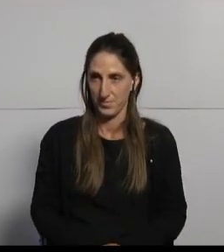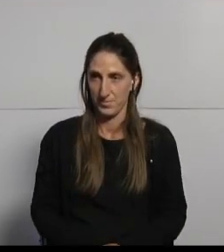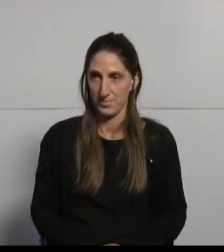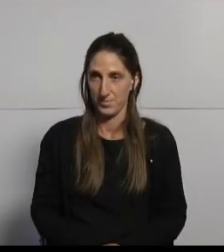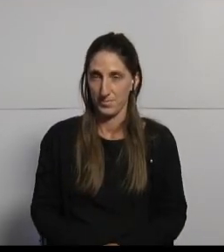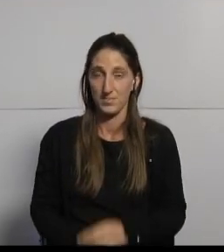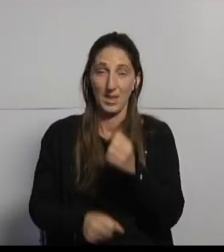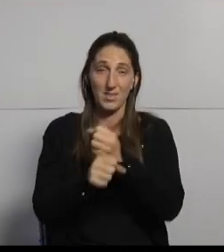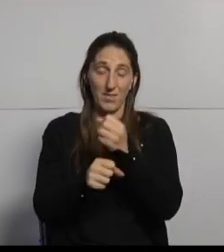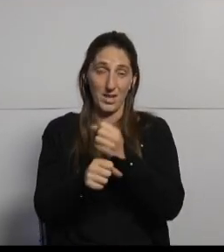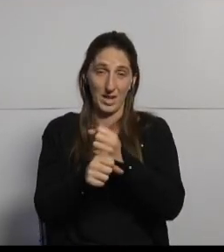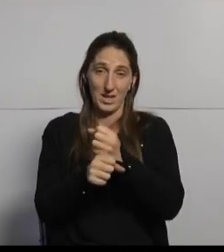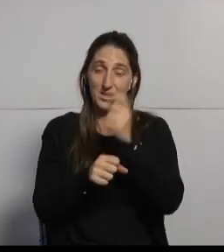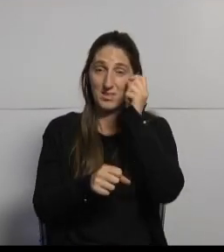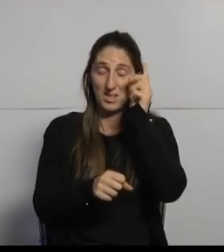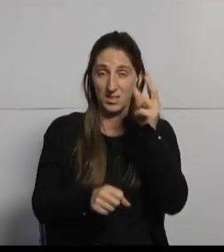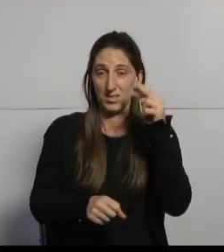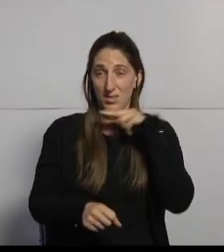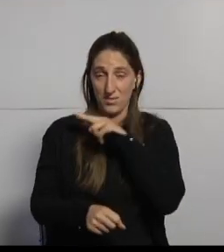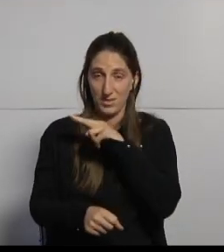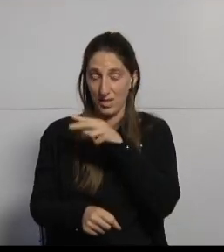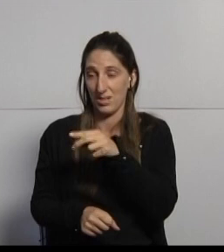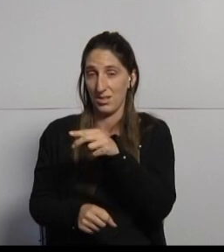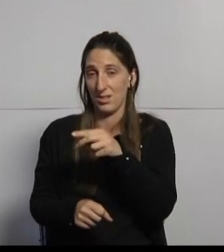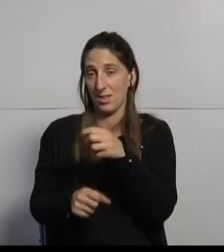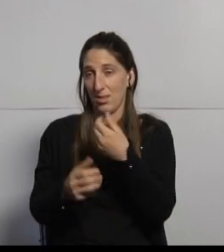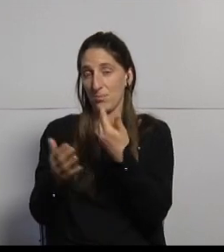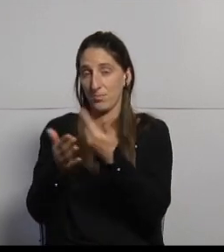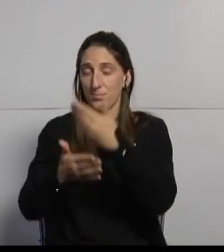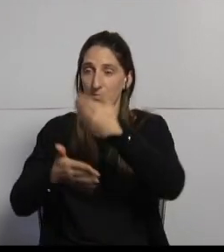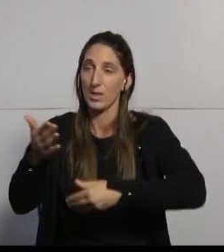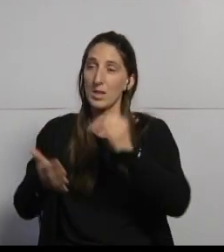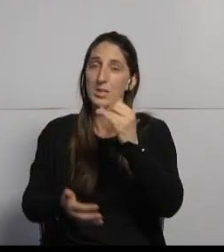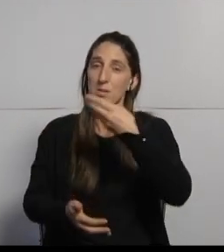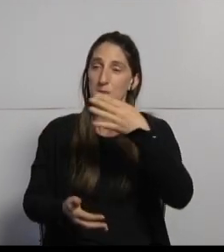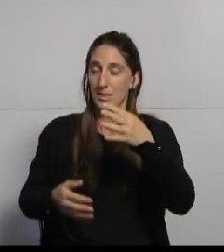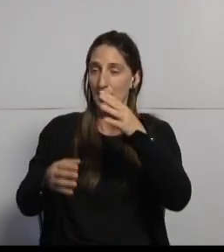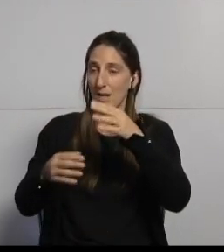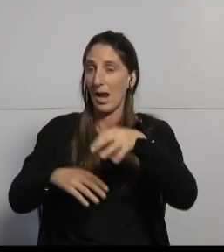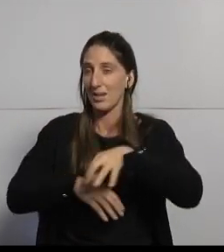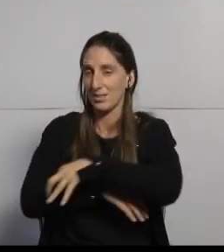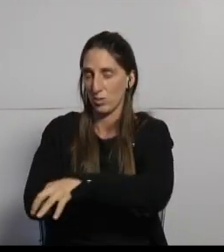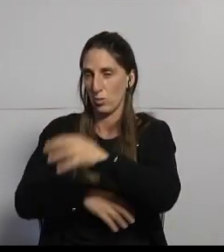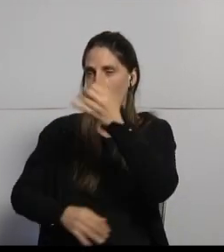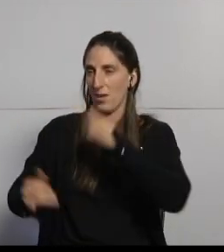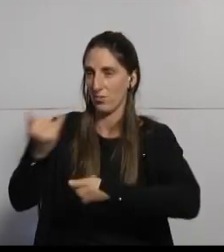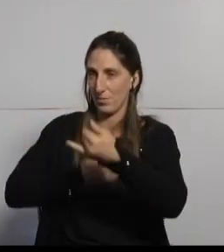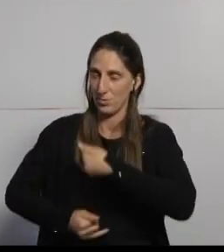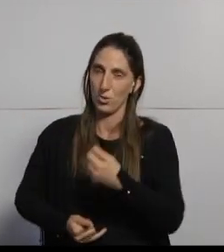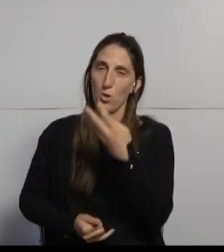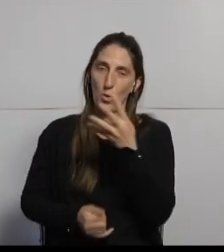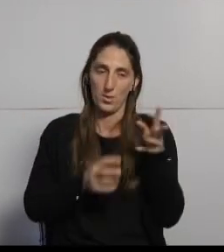Para trabajar en la inteligencia artificial, IBM propone trabajar en lo que se llama arquitectura de la información y en particular en 4 etapas